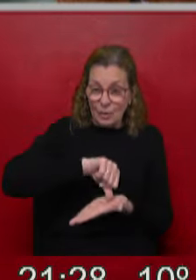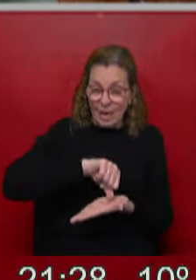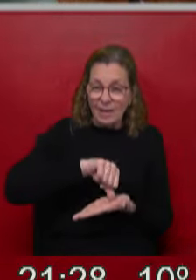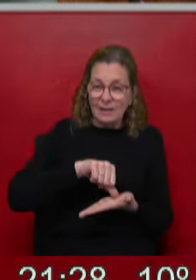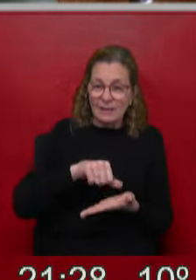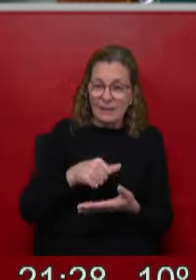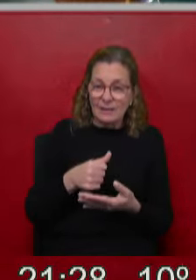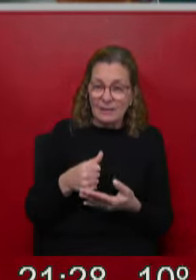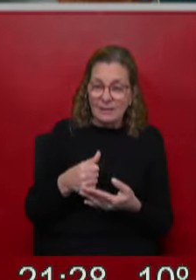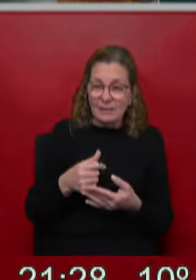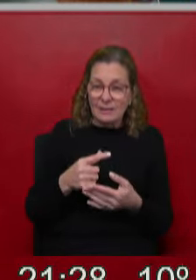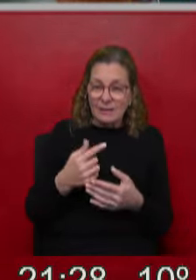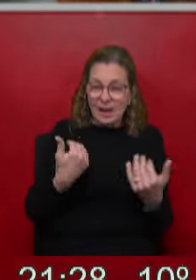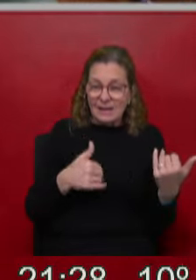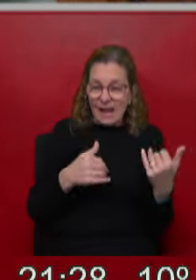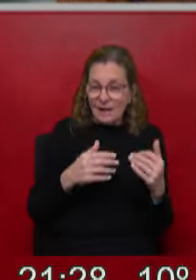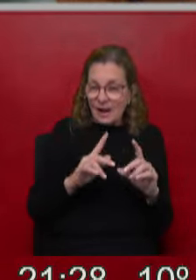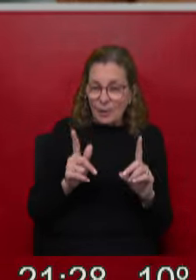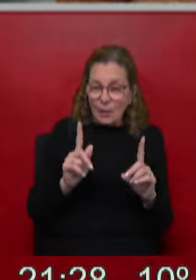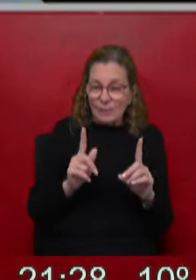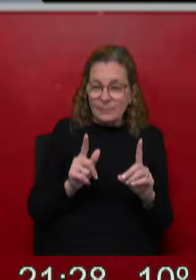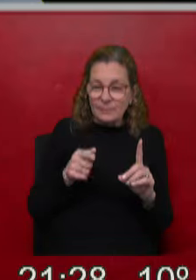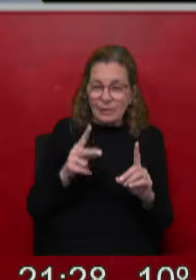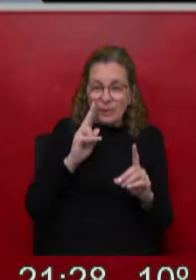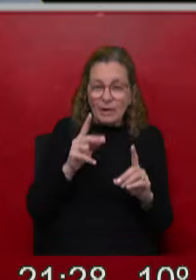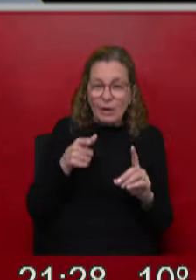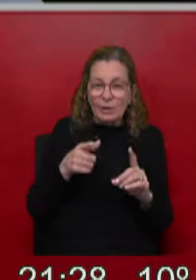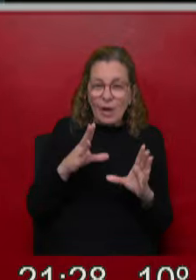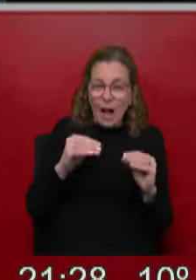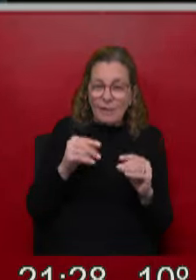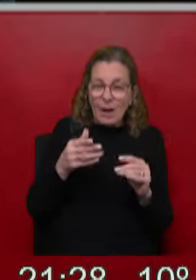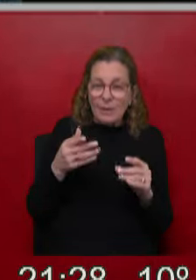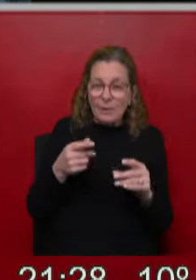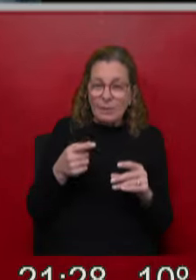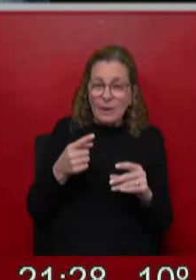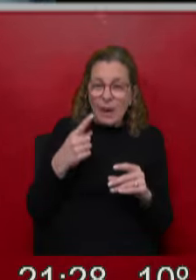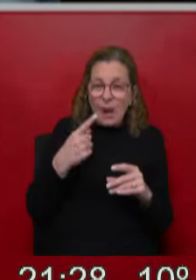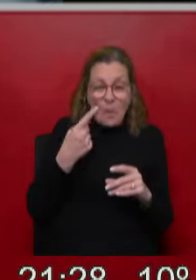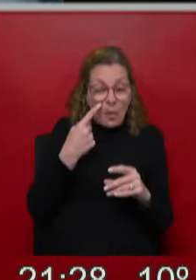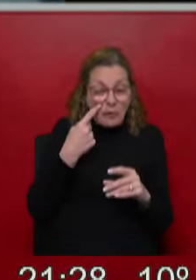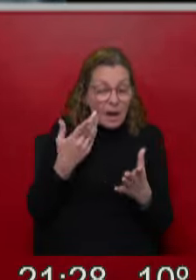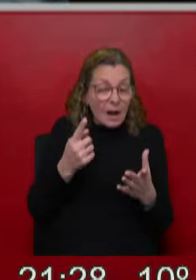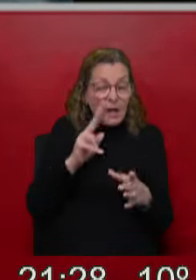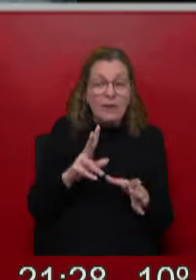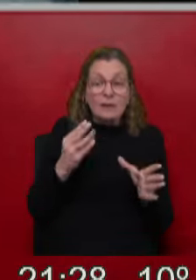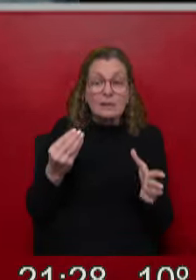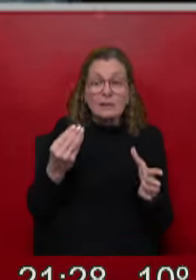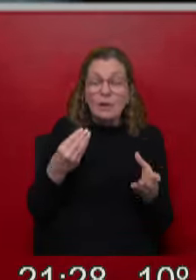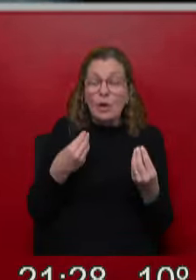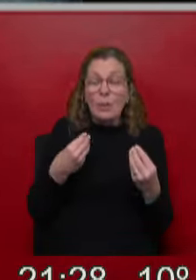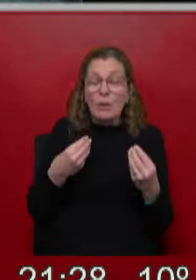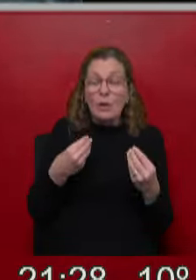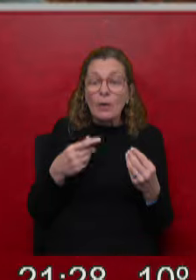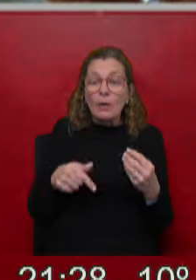acuerdo. Sin guitarra, o sea. Eso tiene que ver con lo que hablábamos recién. Sí, de, claro. De probar cosas, de decir, bueno, a ver, sí, como con